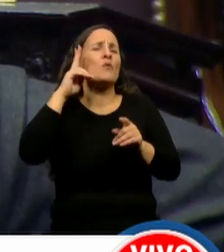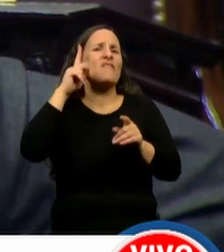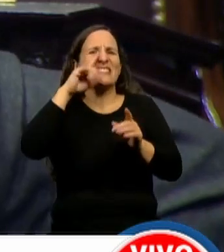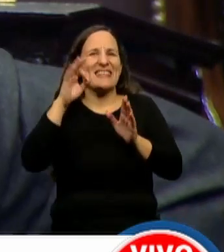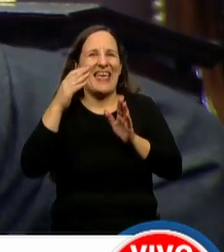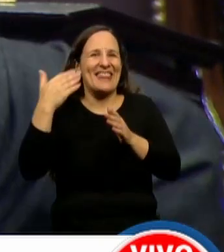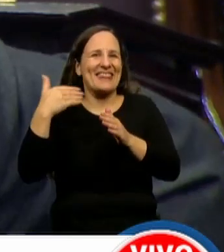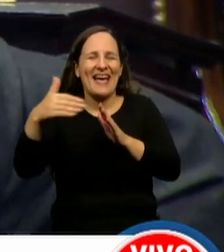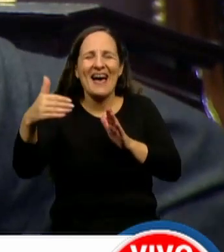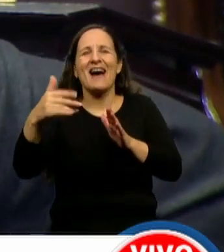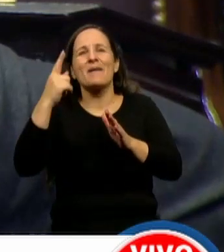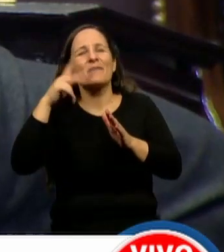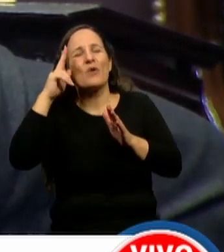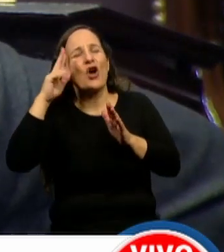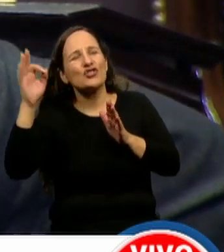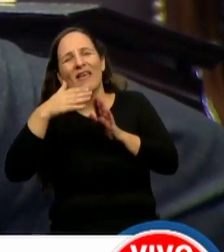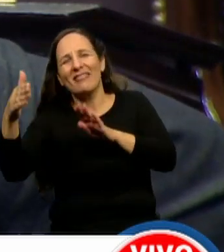70, principios de los 80,